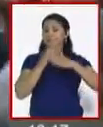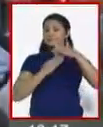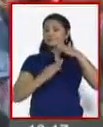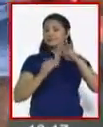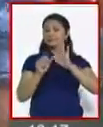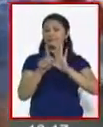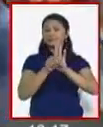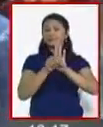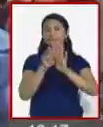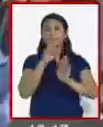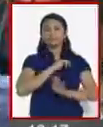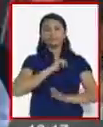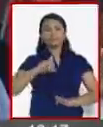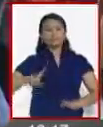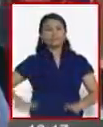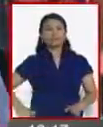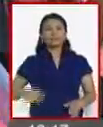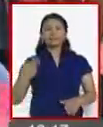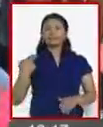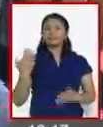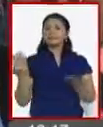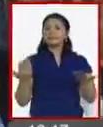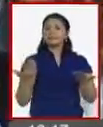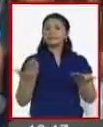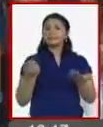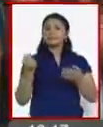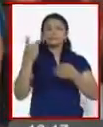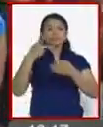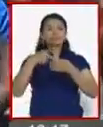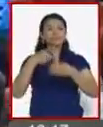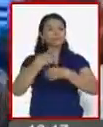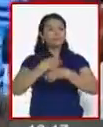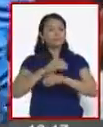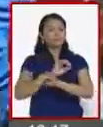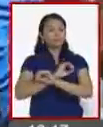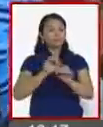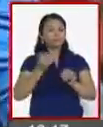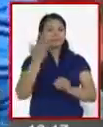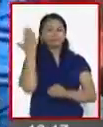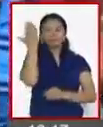a una ley municipal donde nosotros no hemos sido parte de la elaboración.